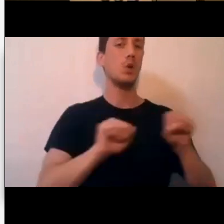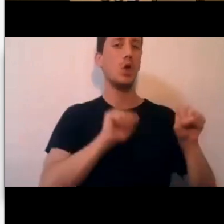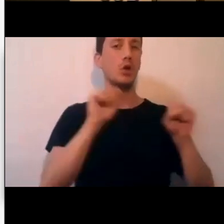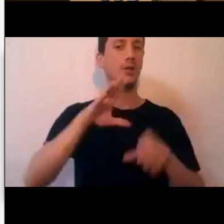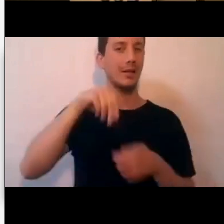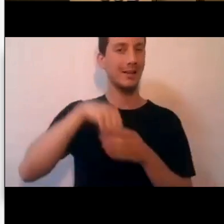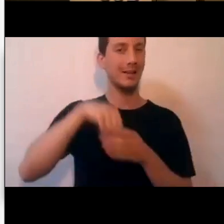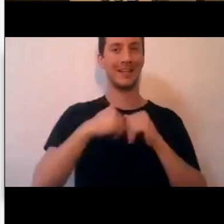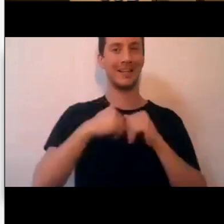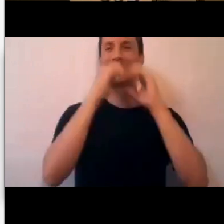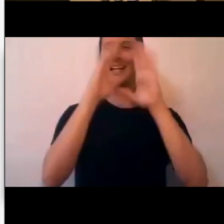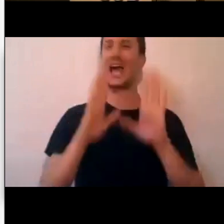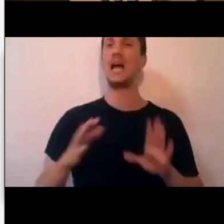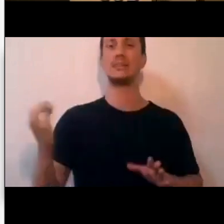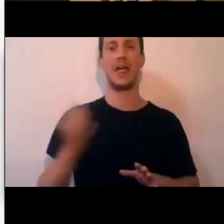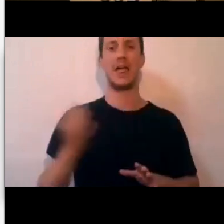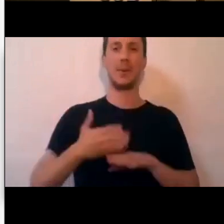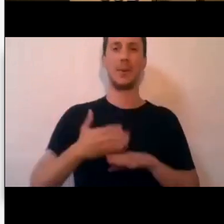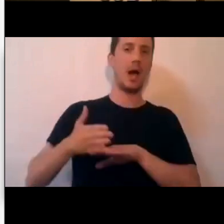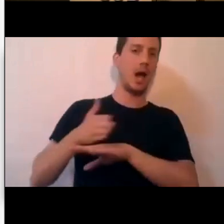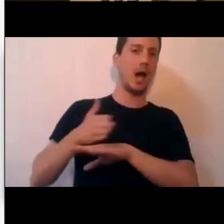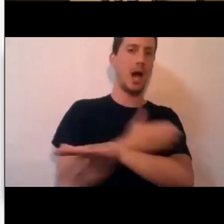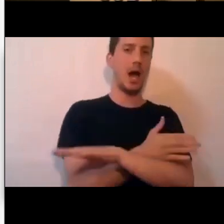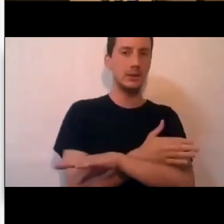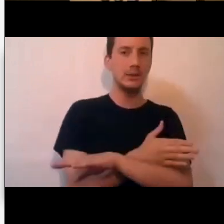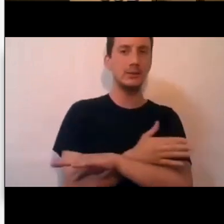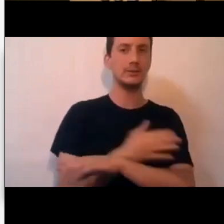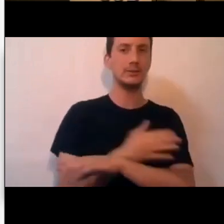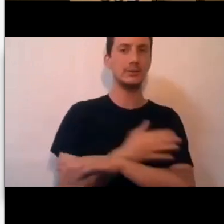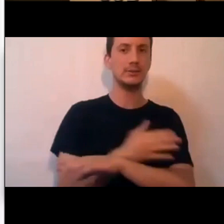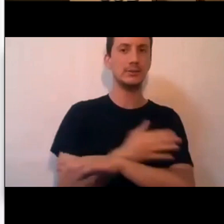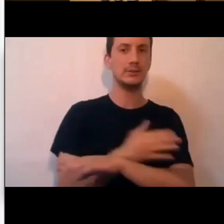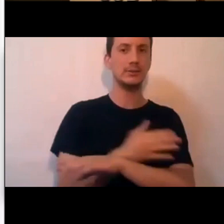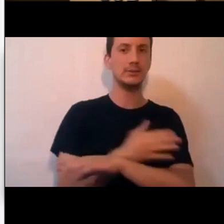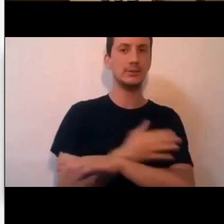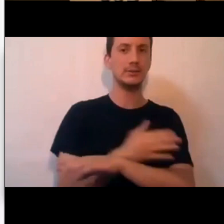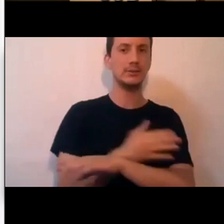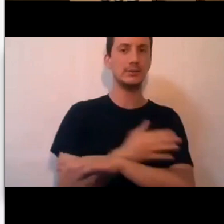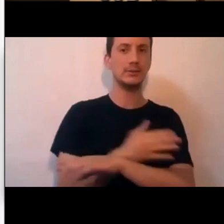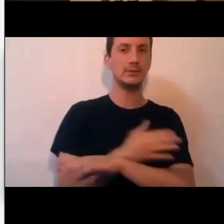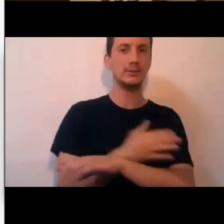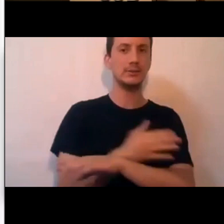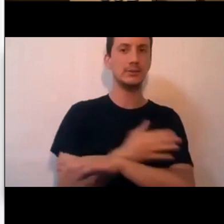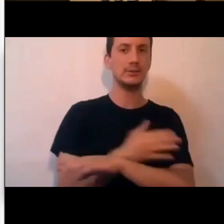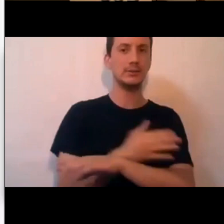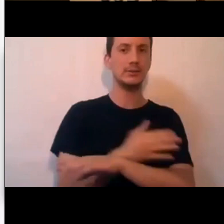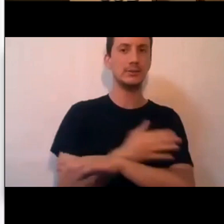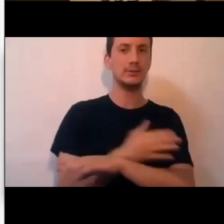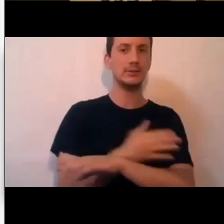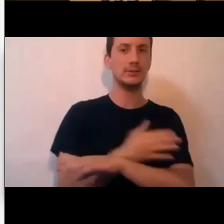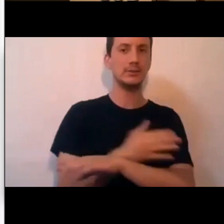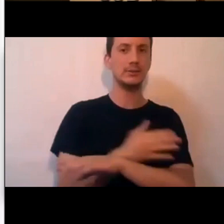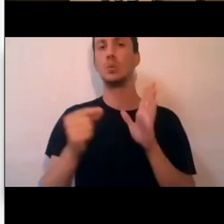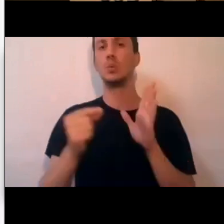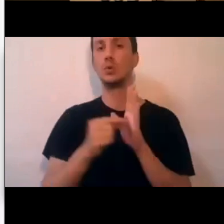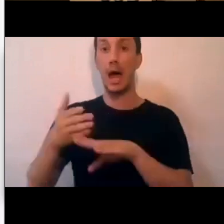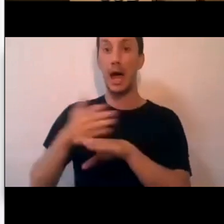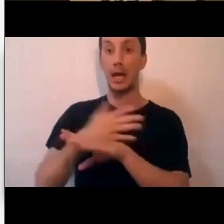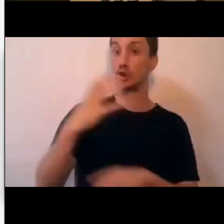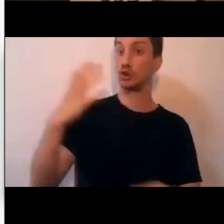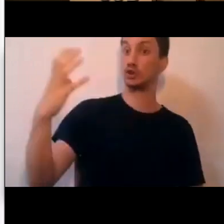media hora antes de exponerse al sol. Y si usas aerosoles que